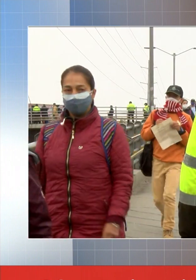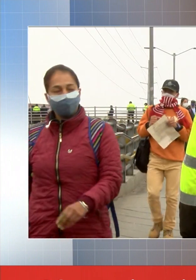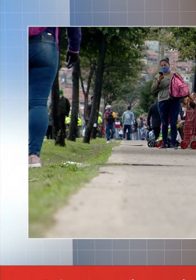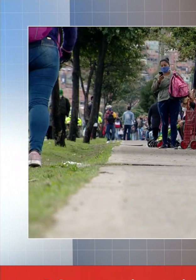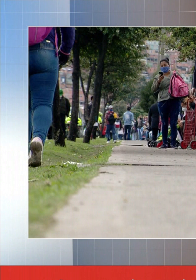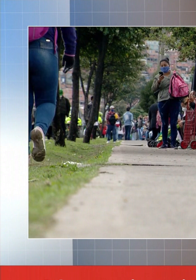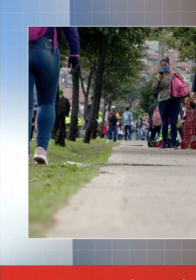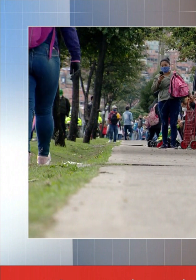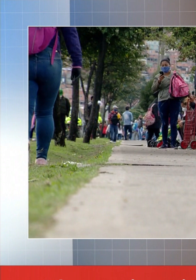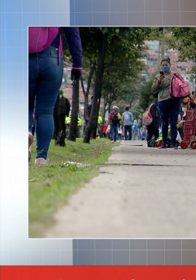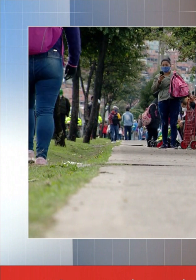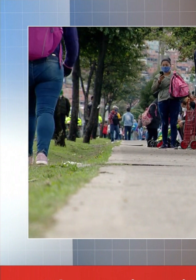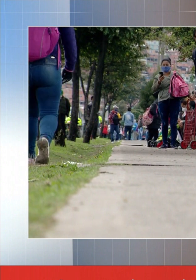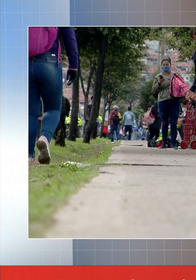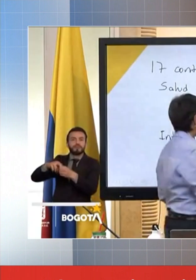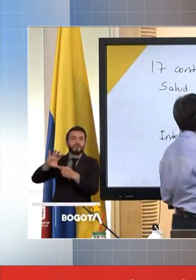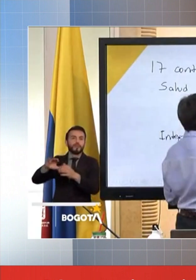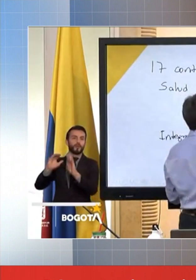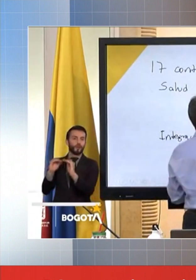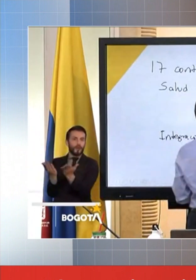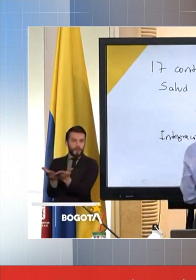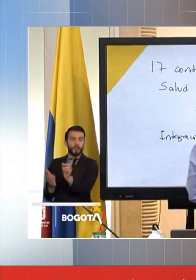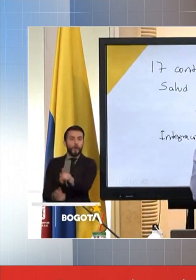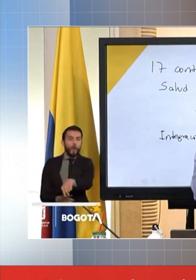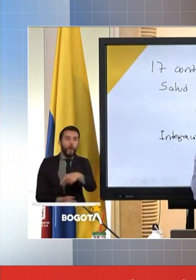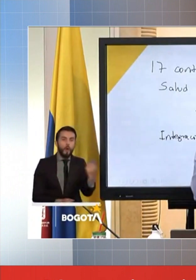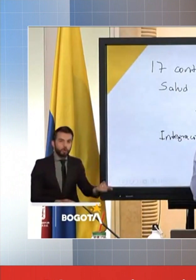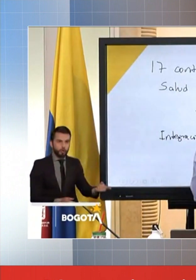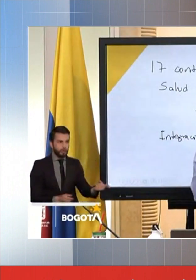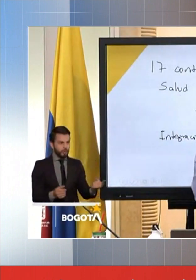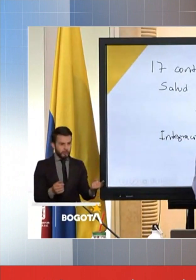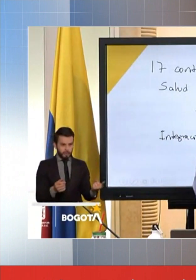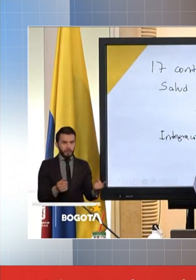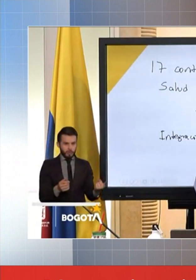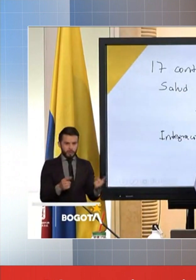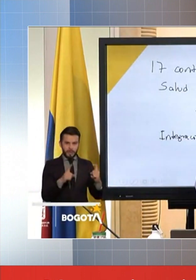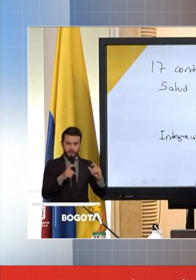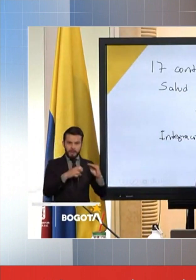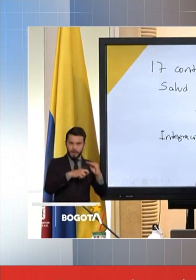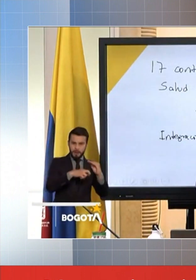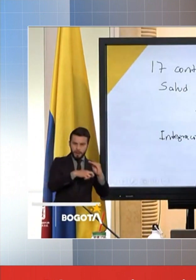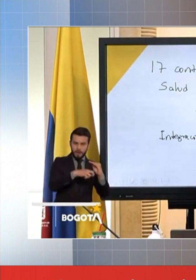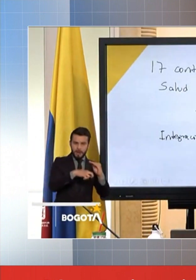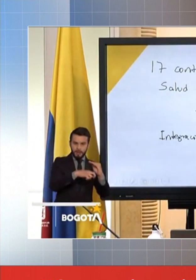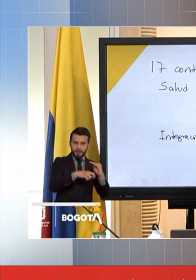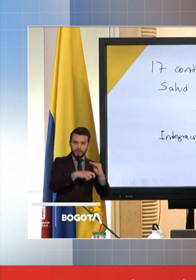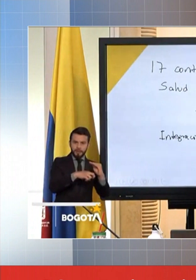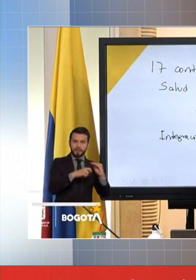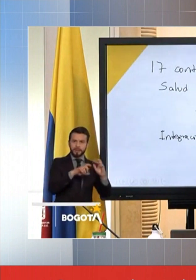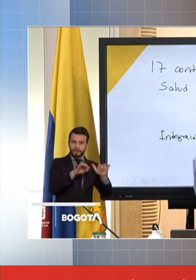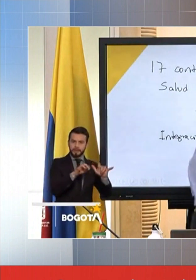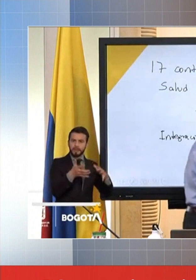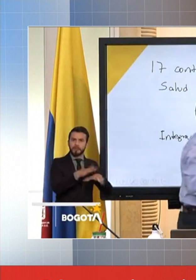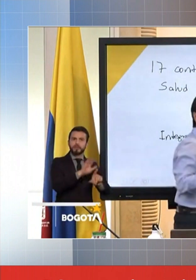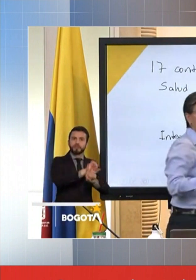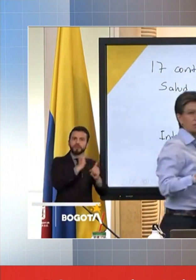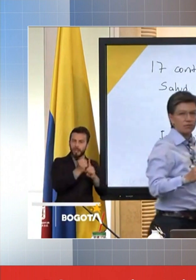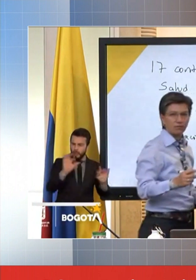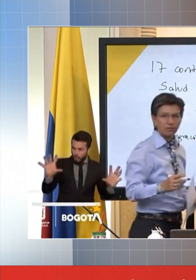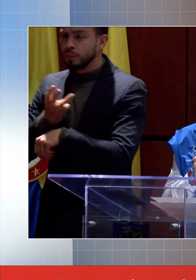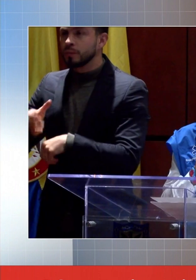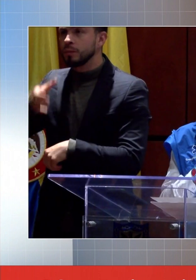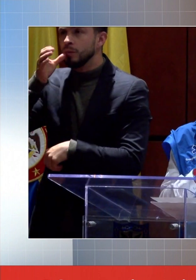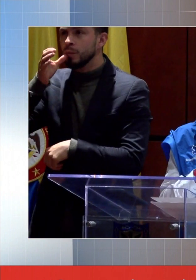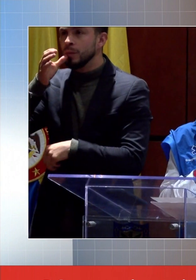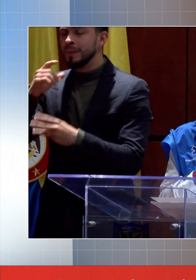de alguna manera lo que la gente se pregunta es eso la debilita o la fortalece en se cuenta que ella ha estado una vez tras otra